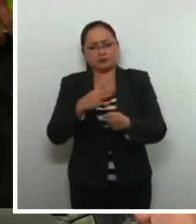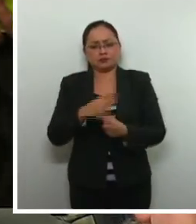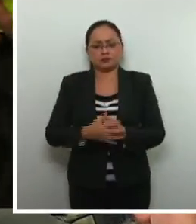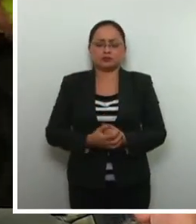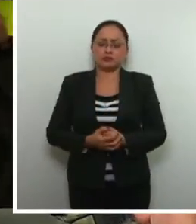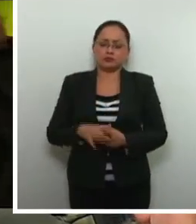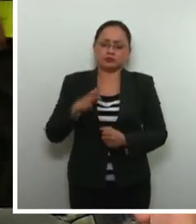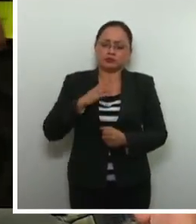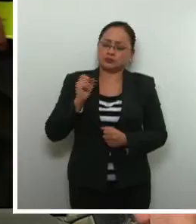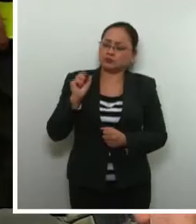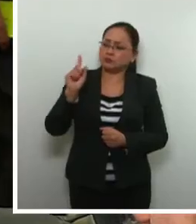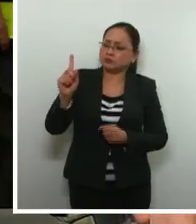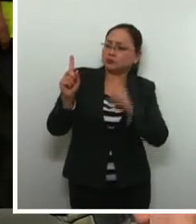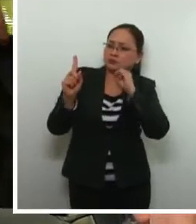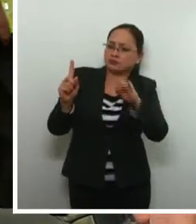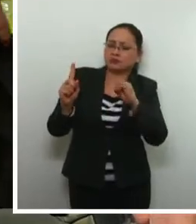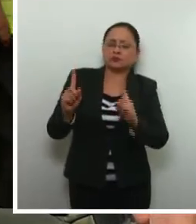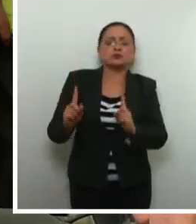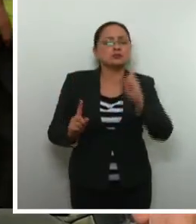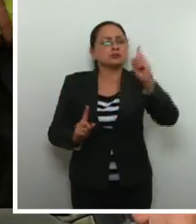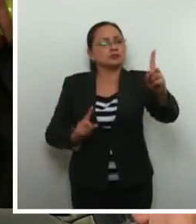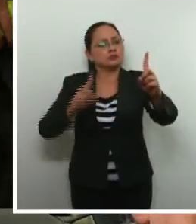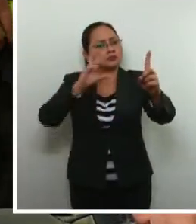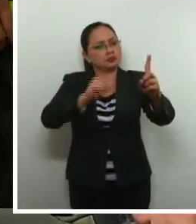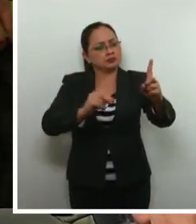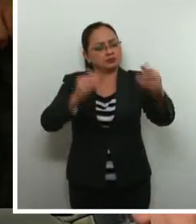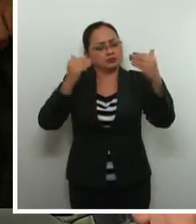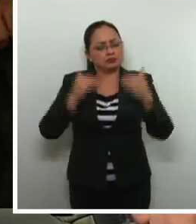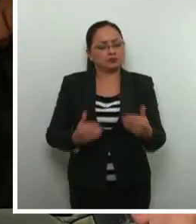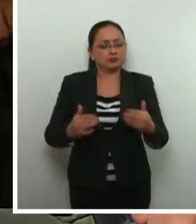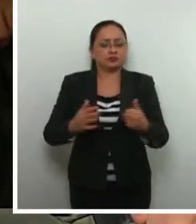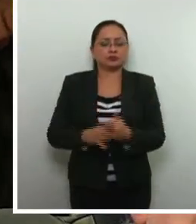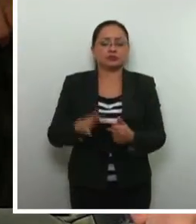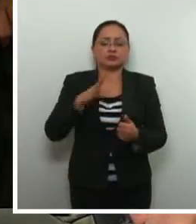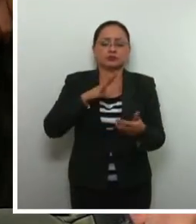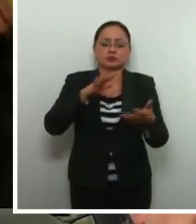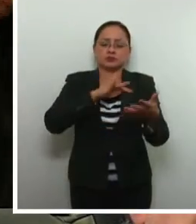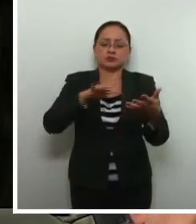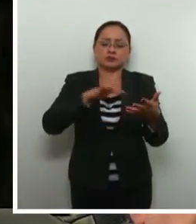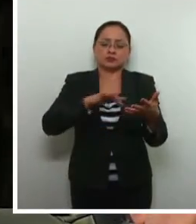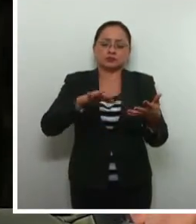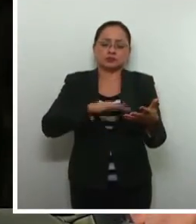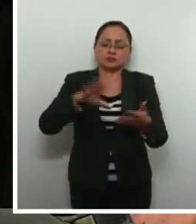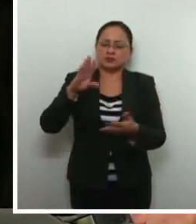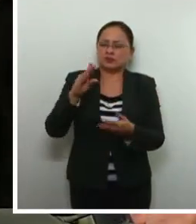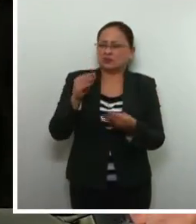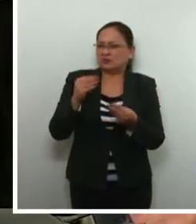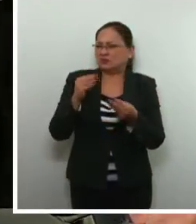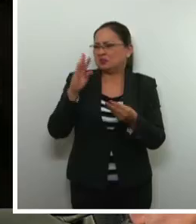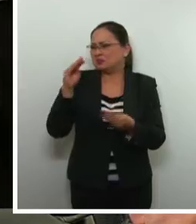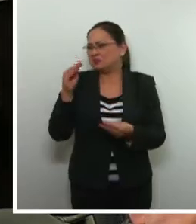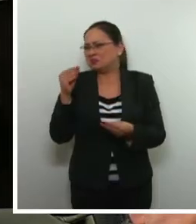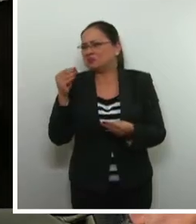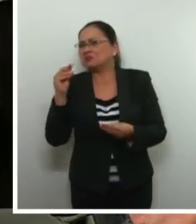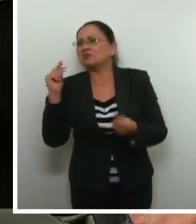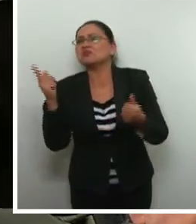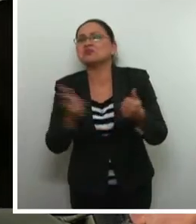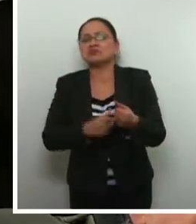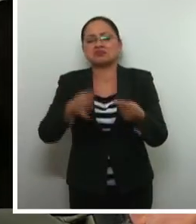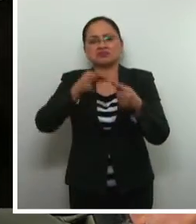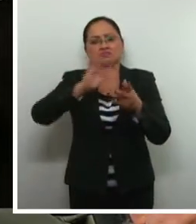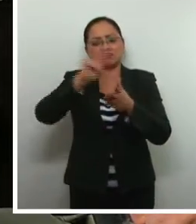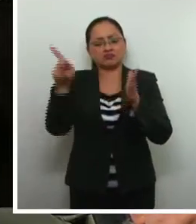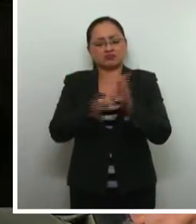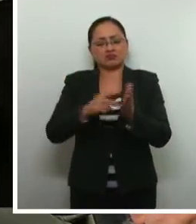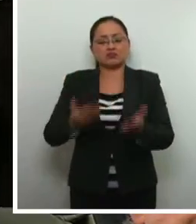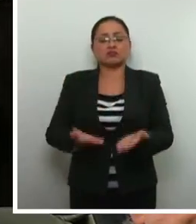Hubo oradores a favor, hubo oradores en contra. Se leyeron 90 y tantas reservas. Se